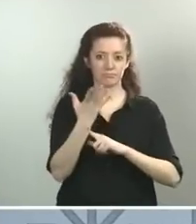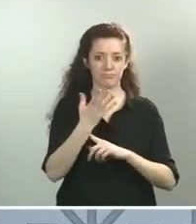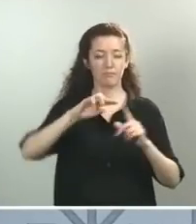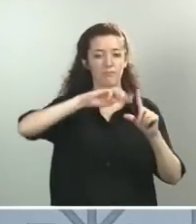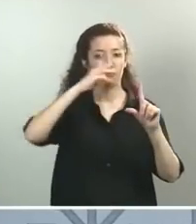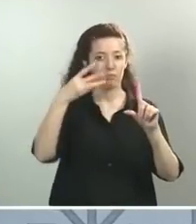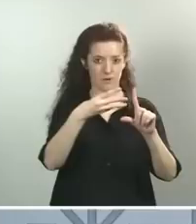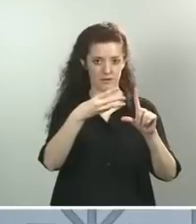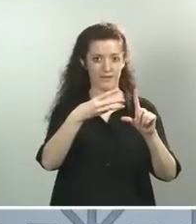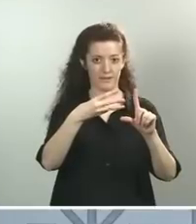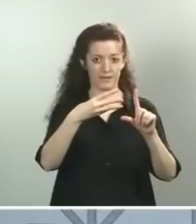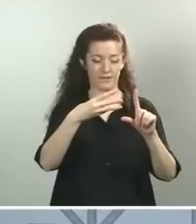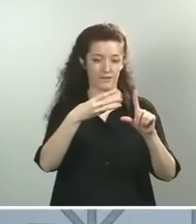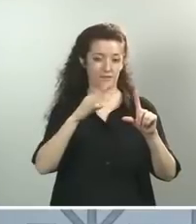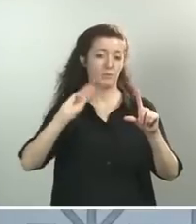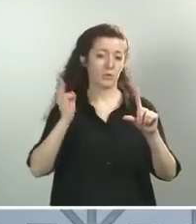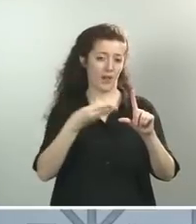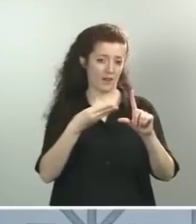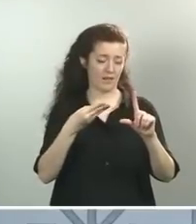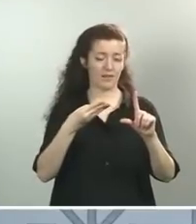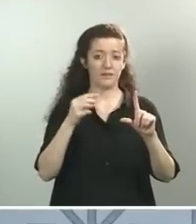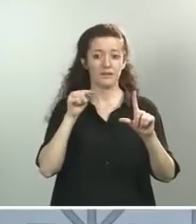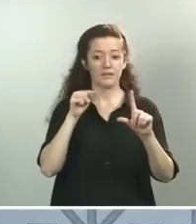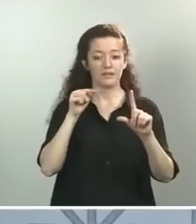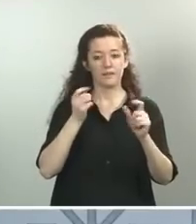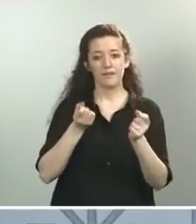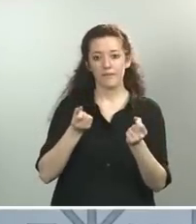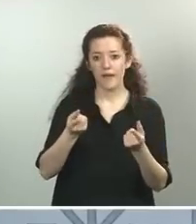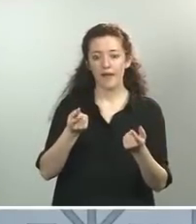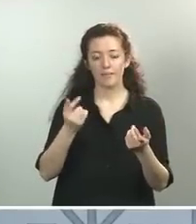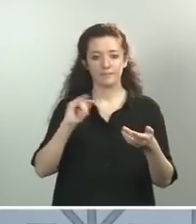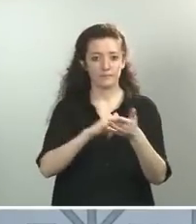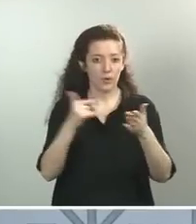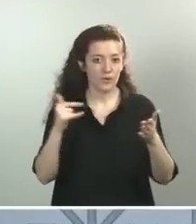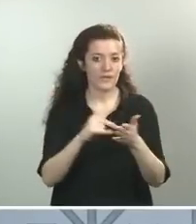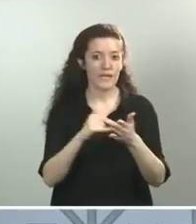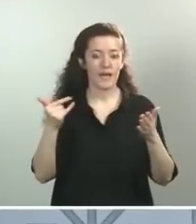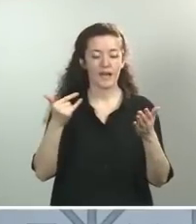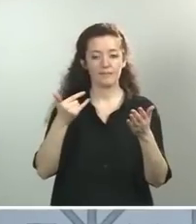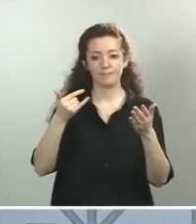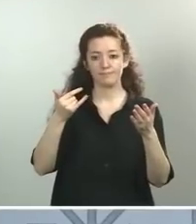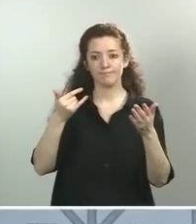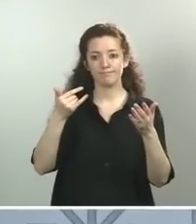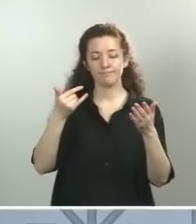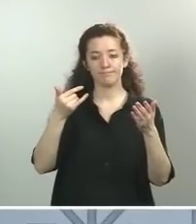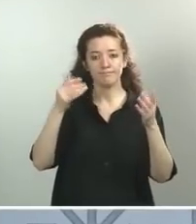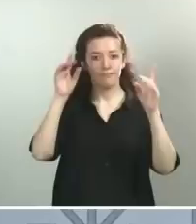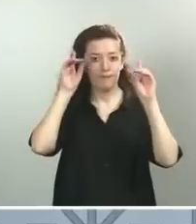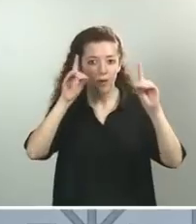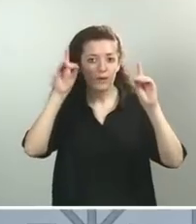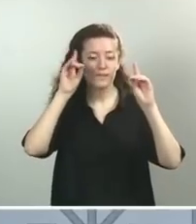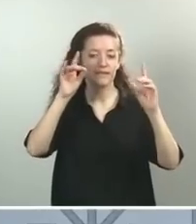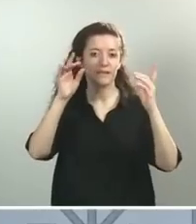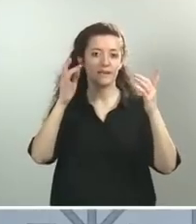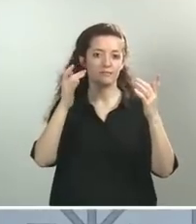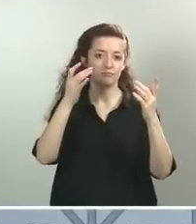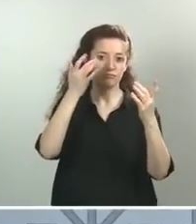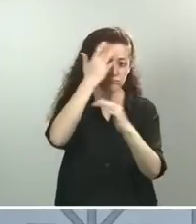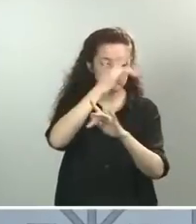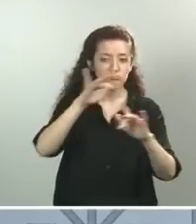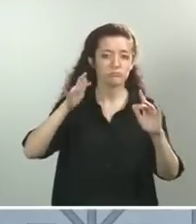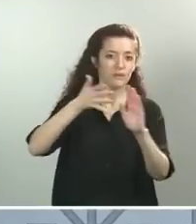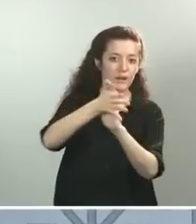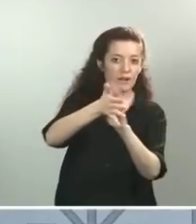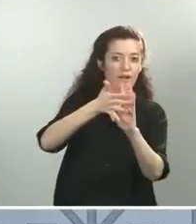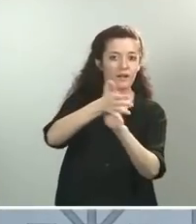pedagogía e tecnologia diseñado e mantenido e gestionado por as dous grandes universidades